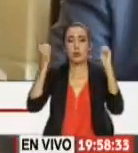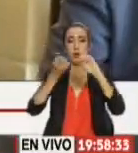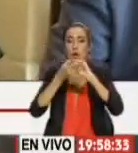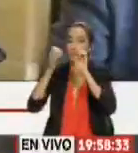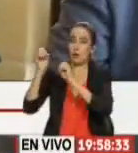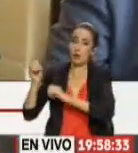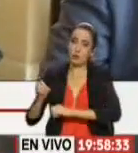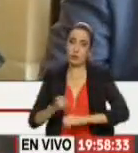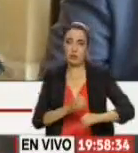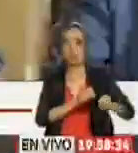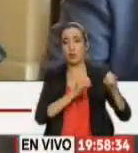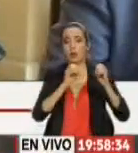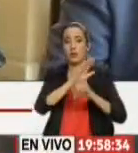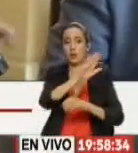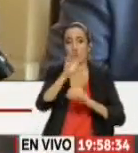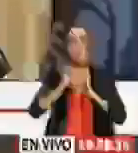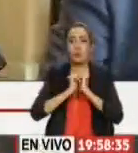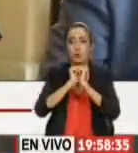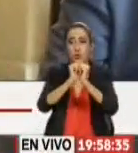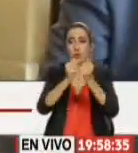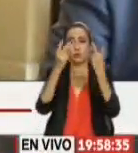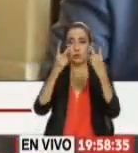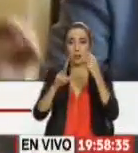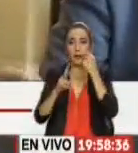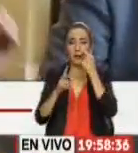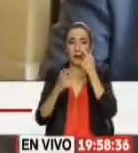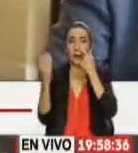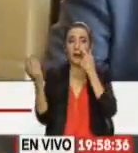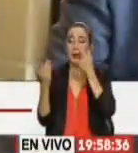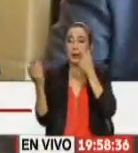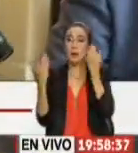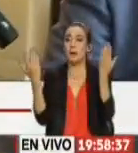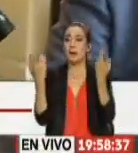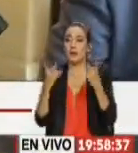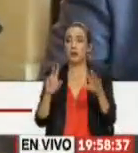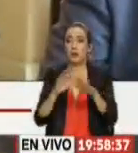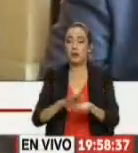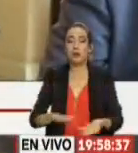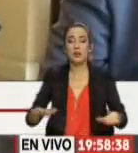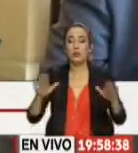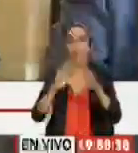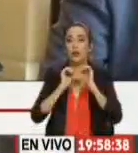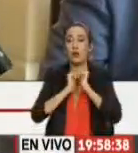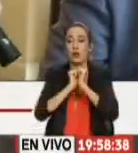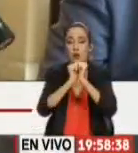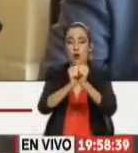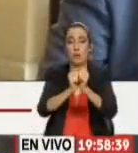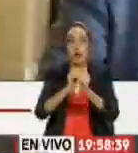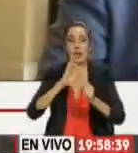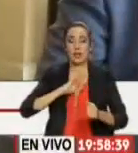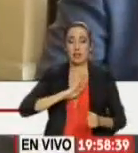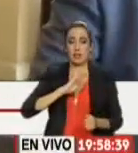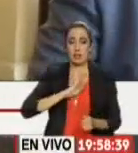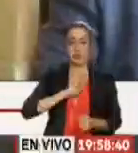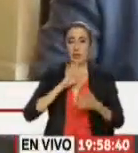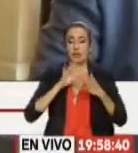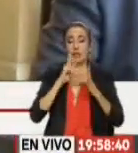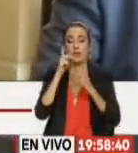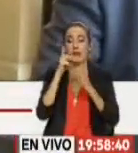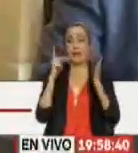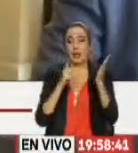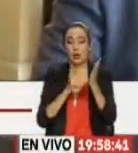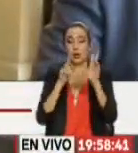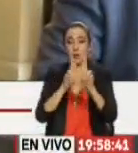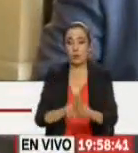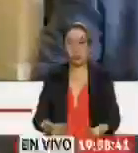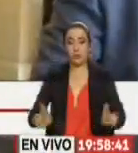ordenado junto con usted y su equipo, contando también con el acompañamiento técnico del Programa de Naciones